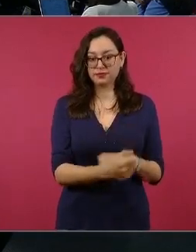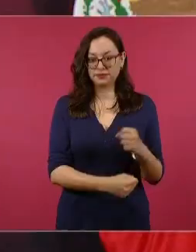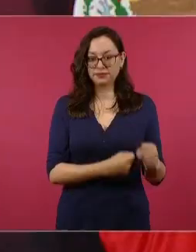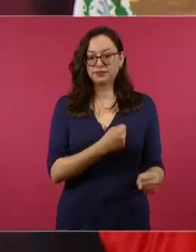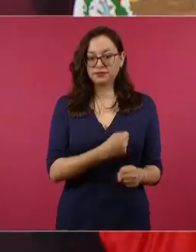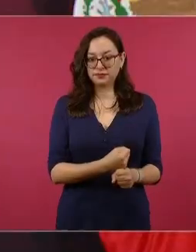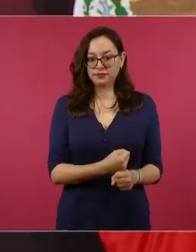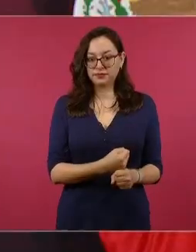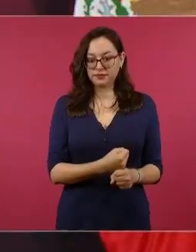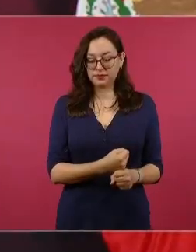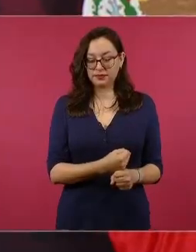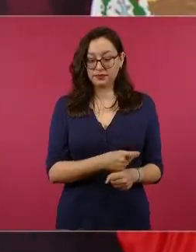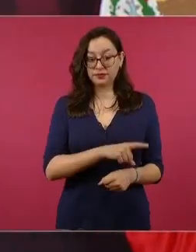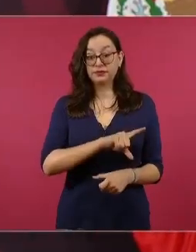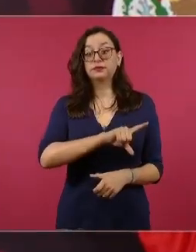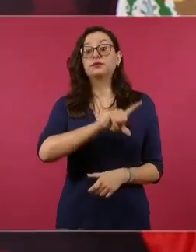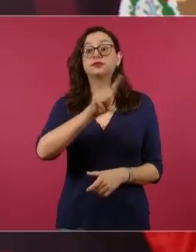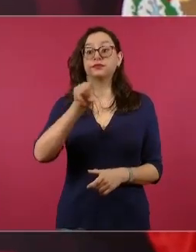pero se